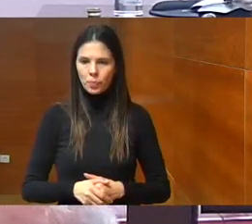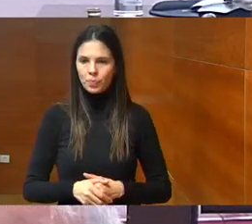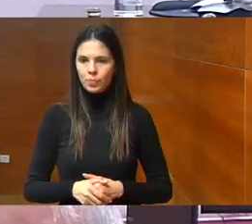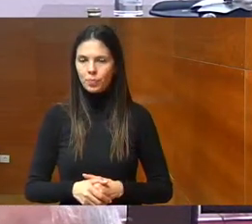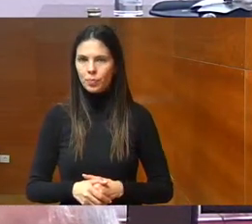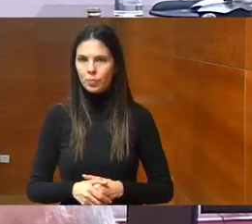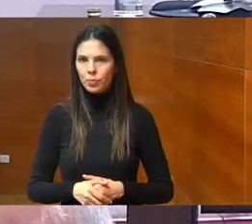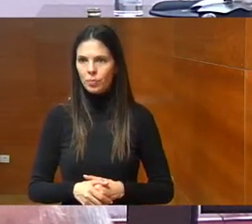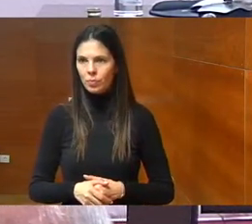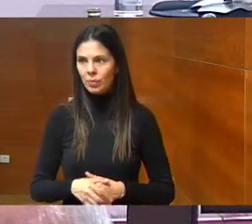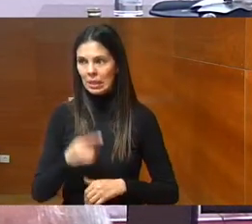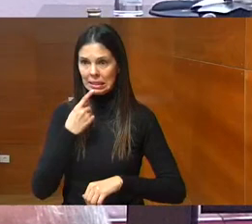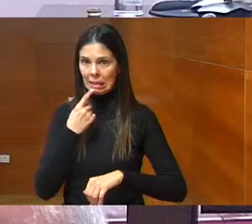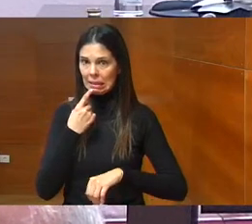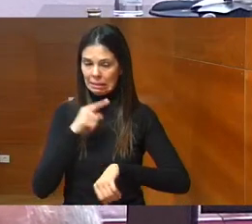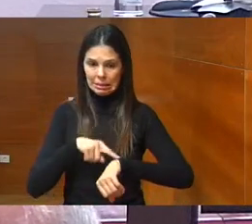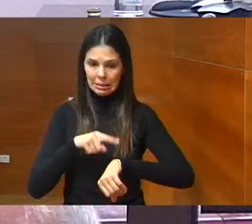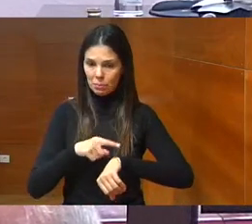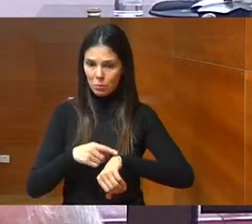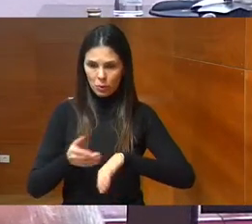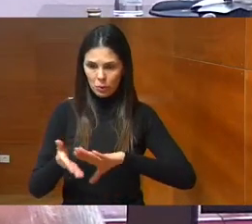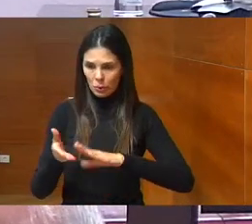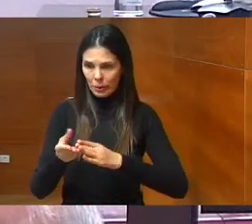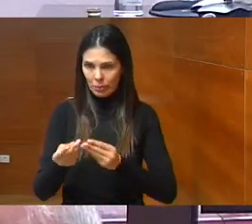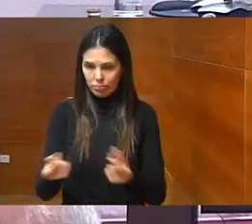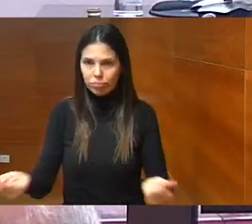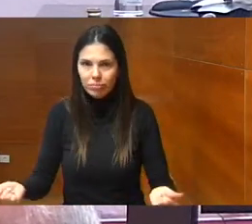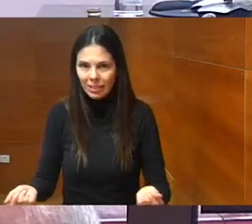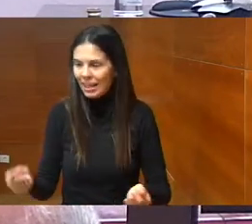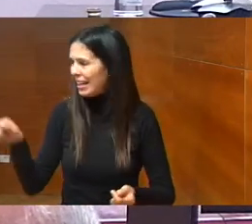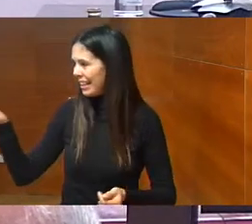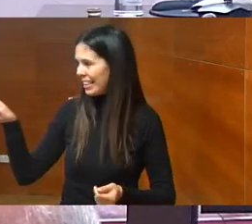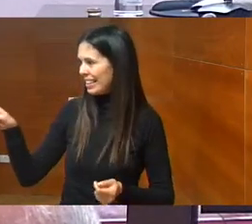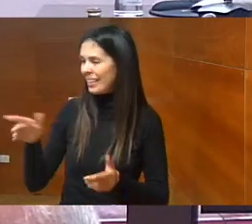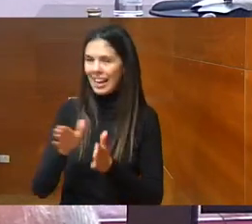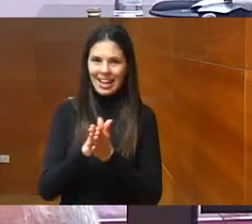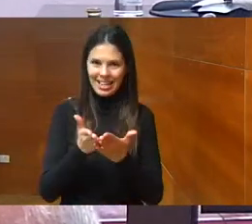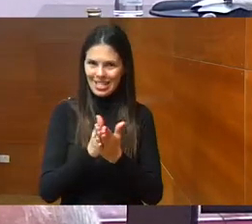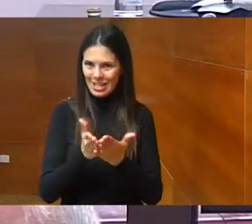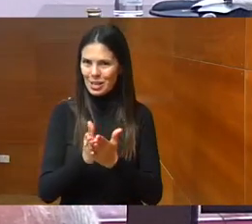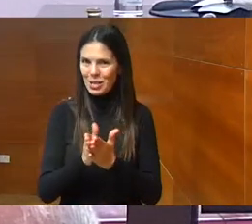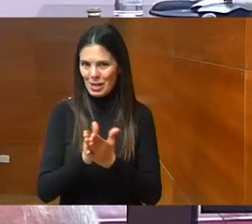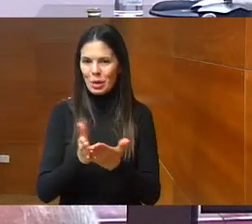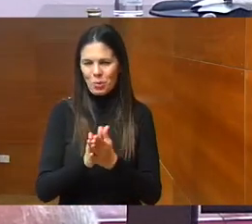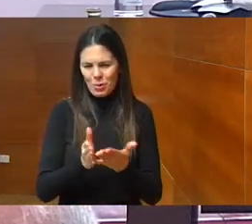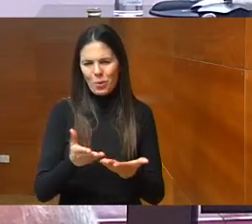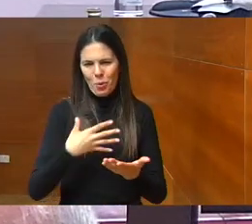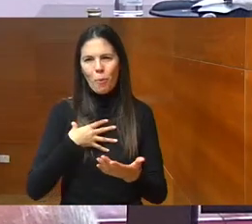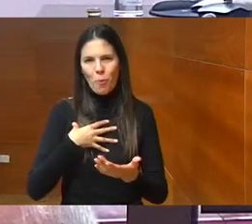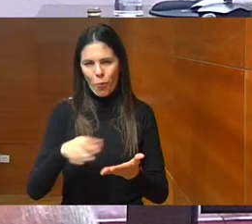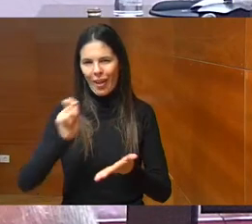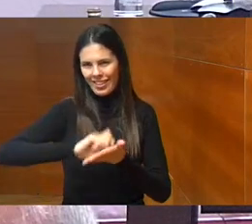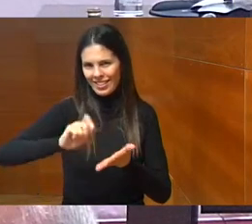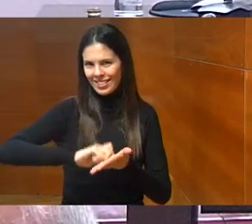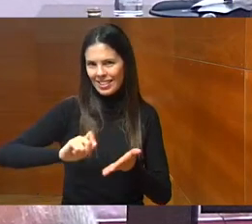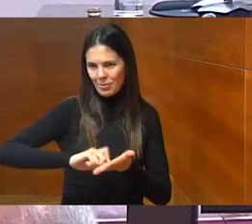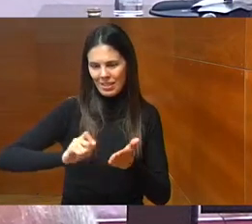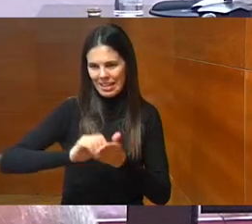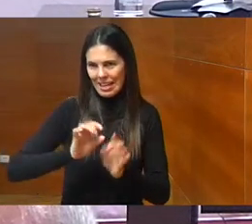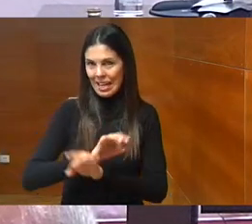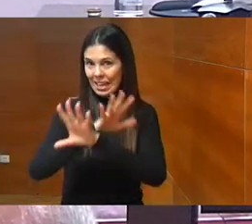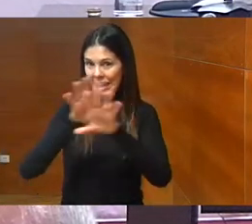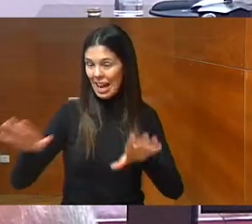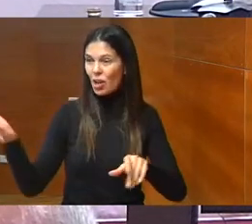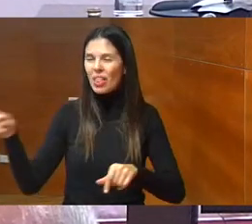se nos va Yo tiempo hay un libro aquí eso quedanos clarísimo Atrás o primero voy